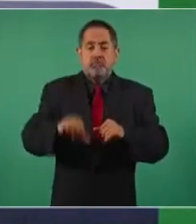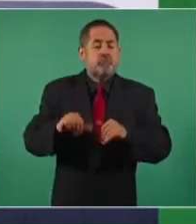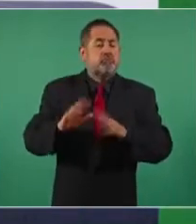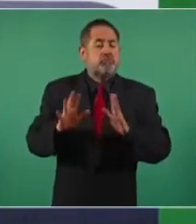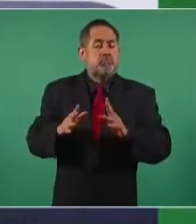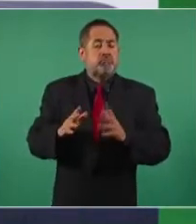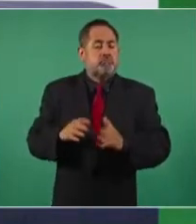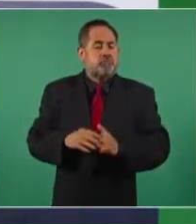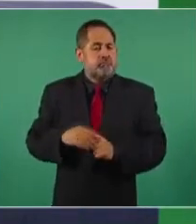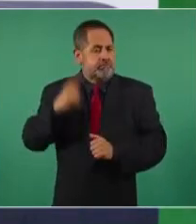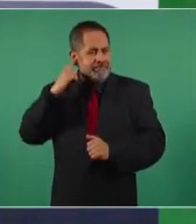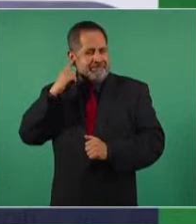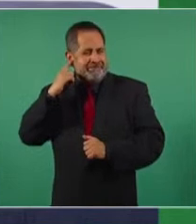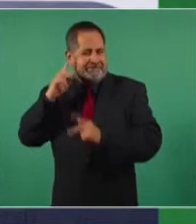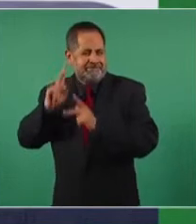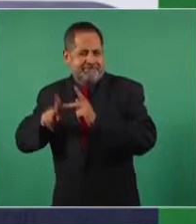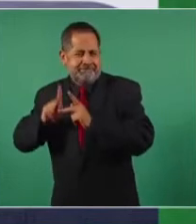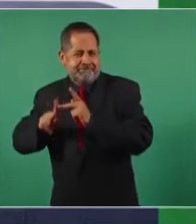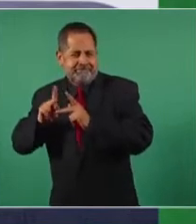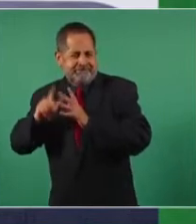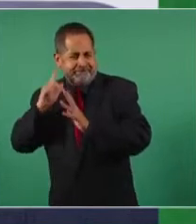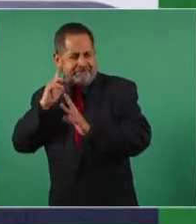más de